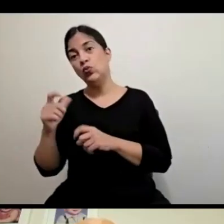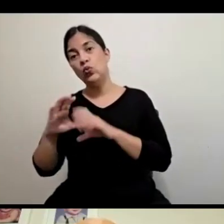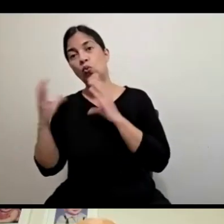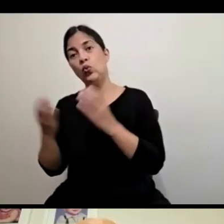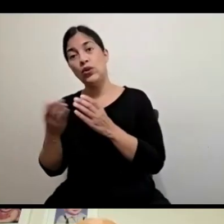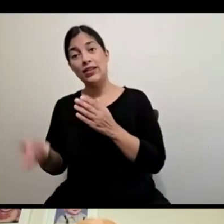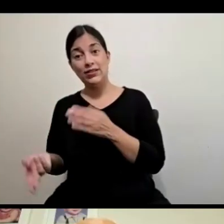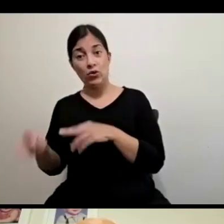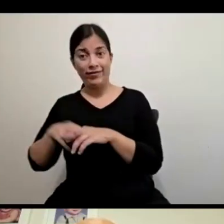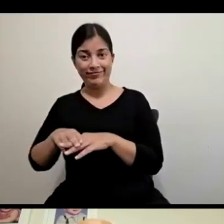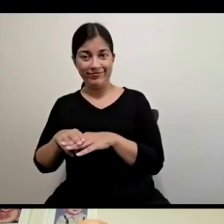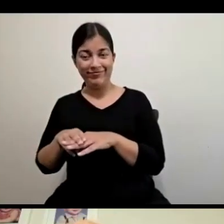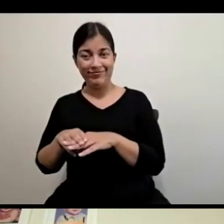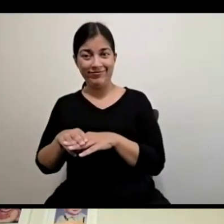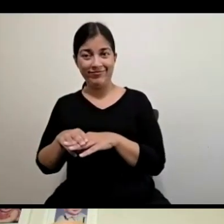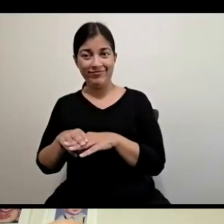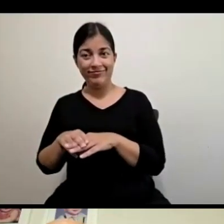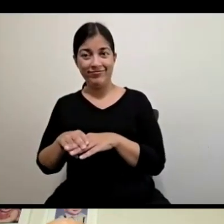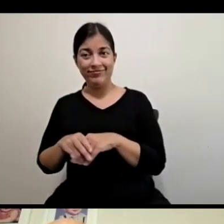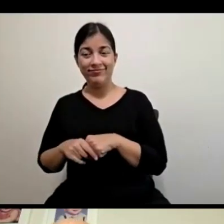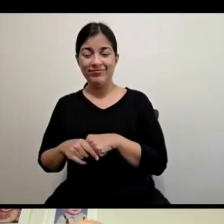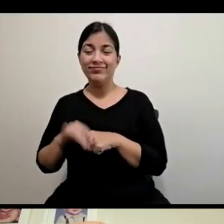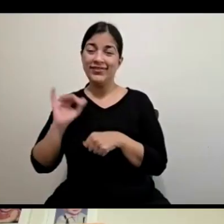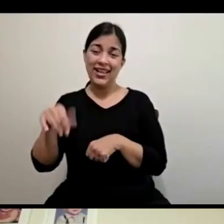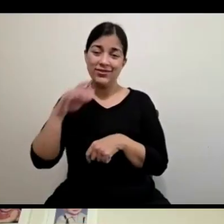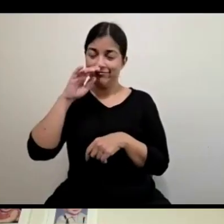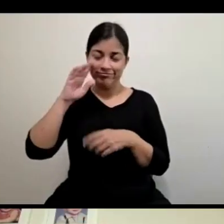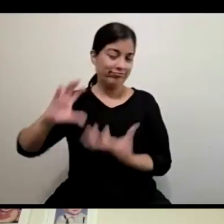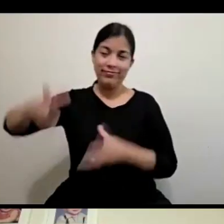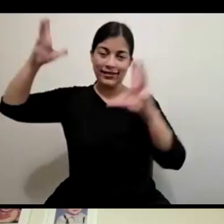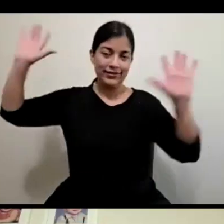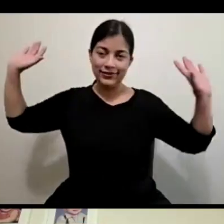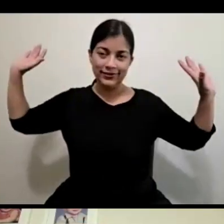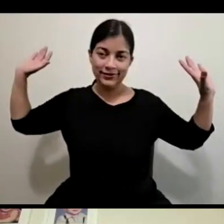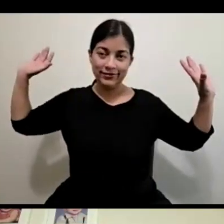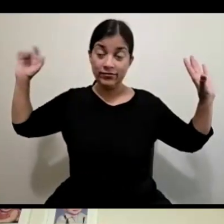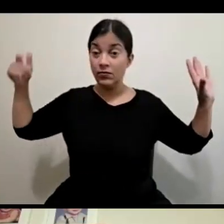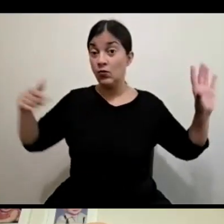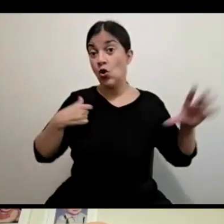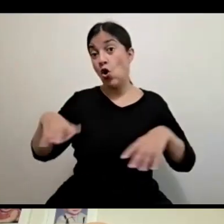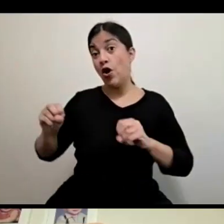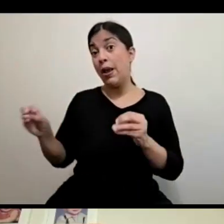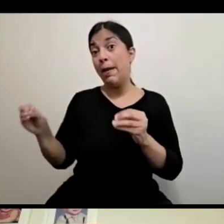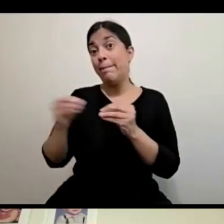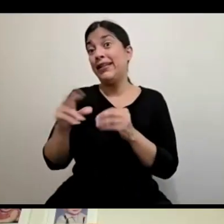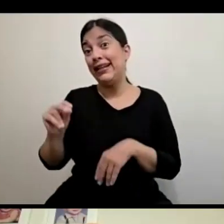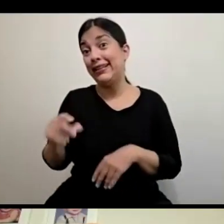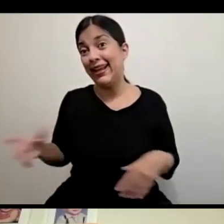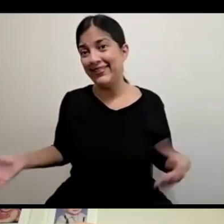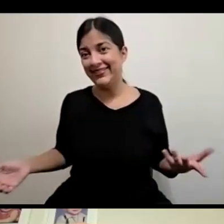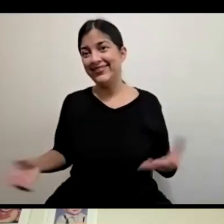que hace falta. Y eso fue el salpa afuera de forma. Yo como cogí más de 30, yo creo que eso con